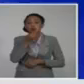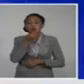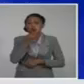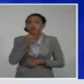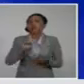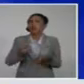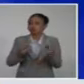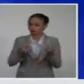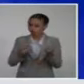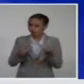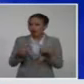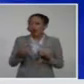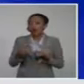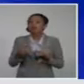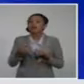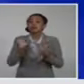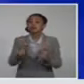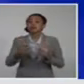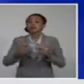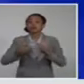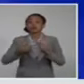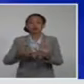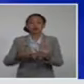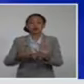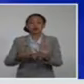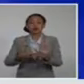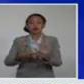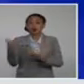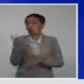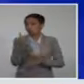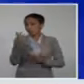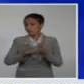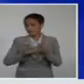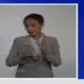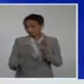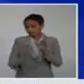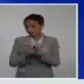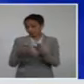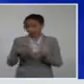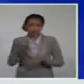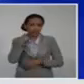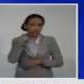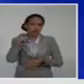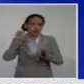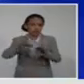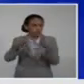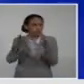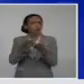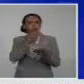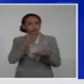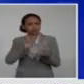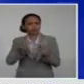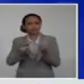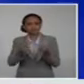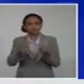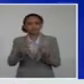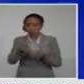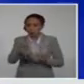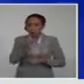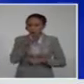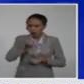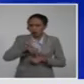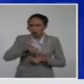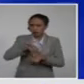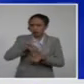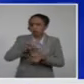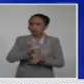como se demostró en los 2 primeros meses de este año en el mundo, y que tiene que ver mucho